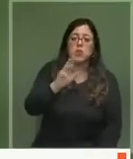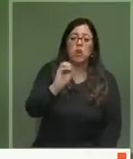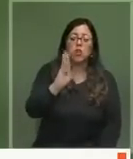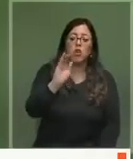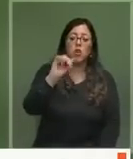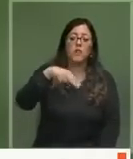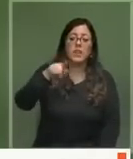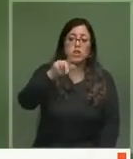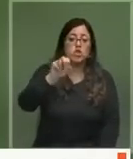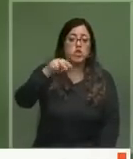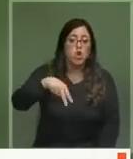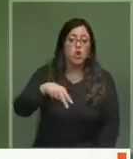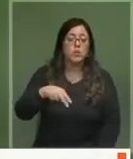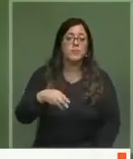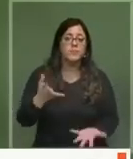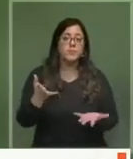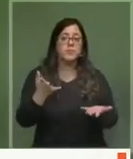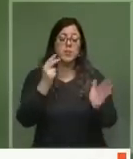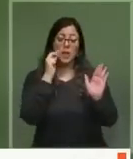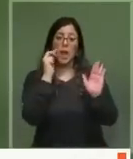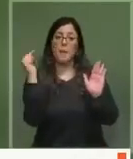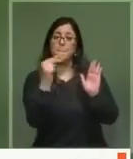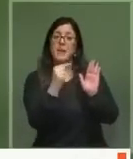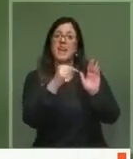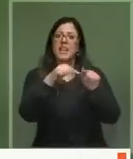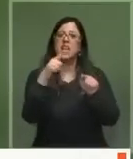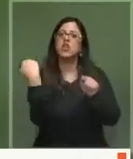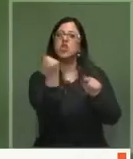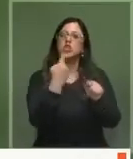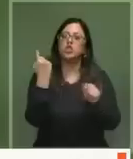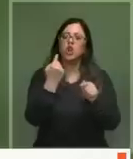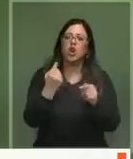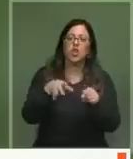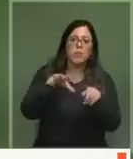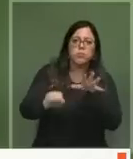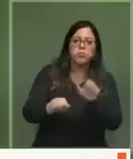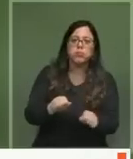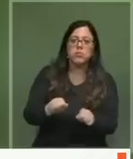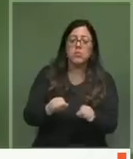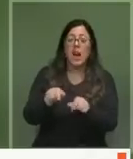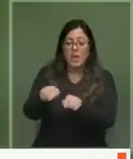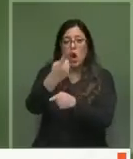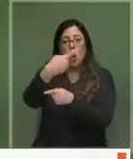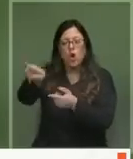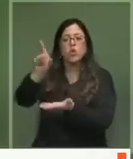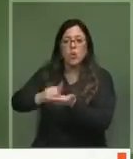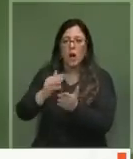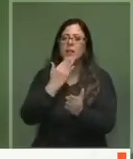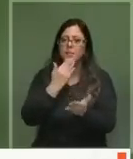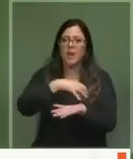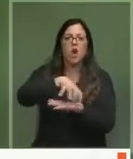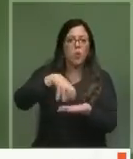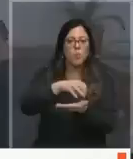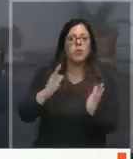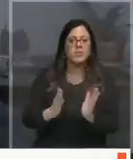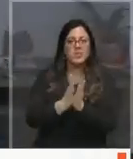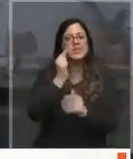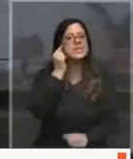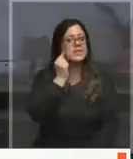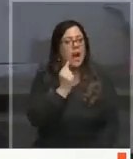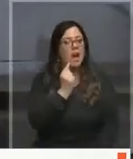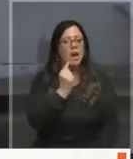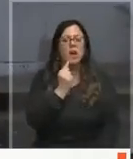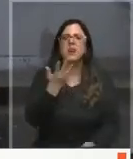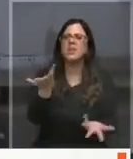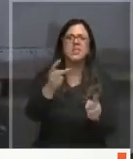Aquí estamos de techadores. Se tomó otro terreno, también en San Bernardo. ¿Por qué